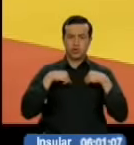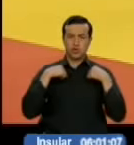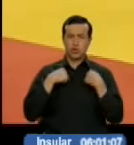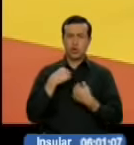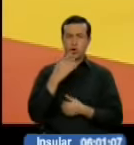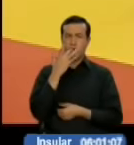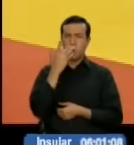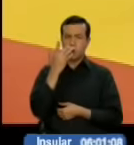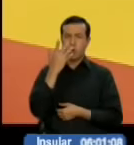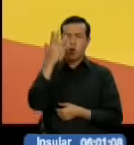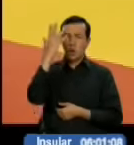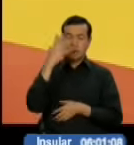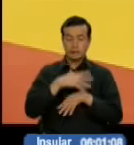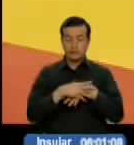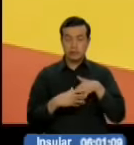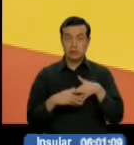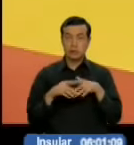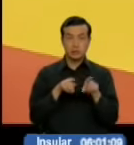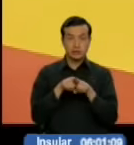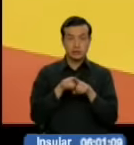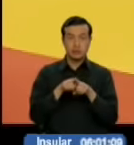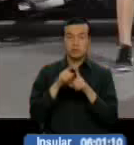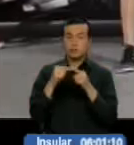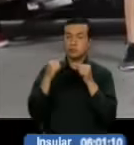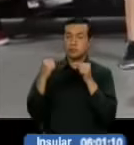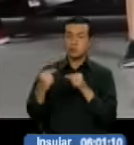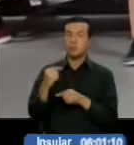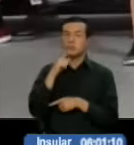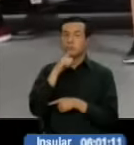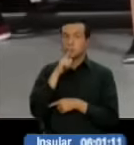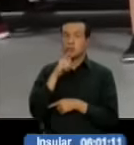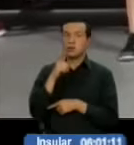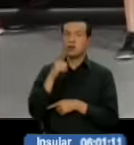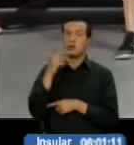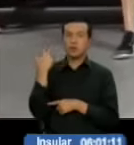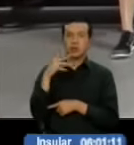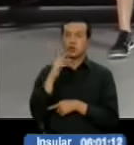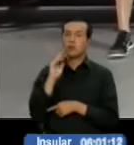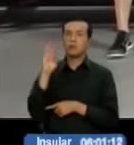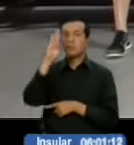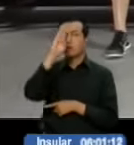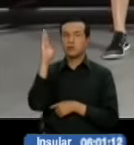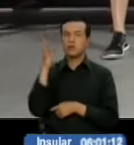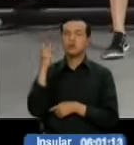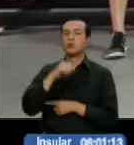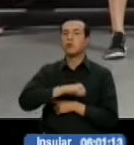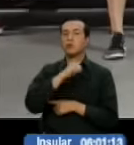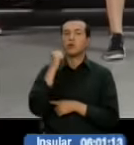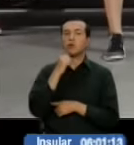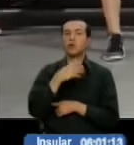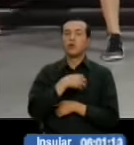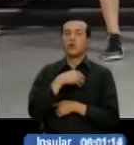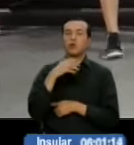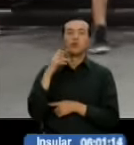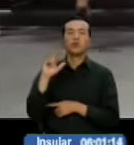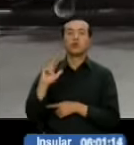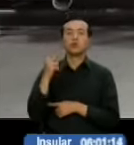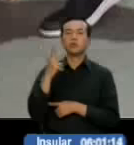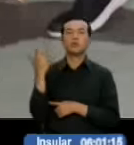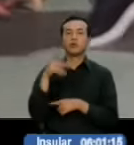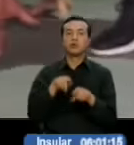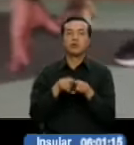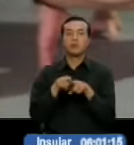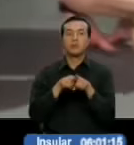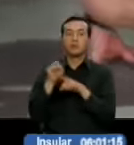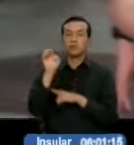pasados Juegos Panamericanos, mientras que su rival alcanzó el pasaporte a Río tras ganar medalla de bronce en el